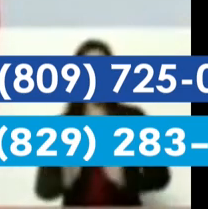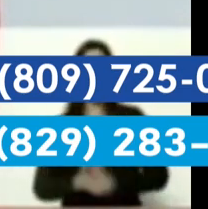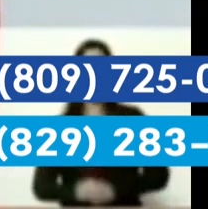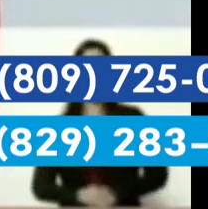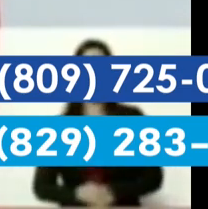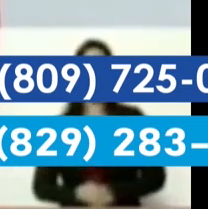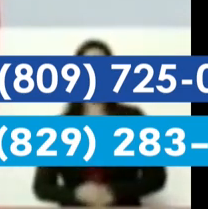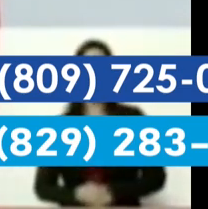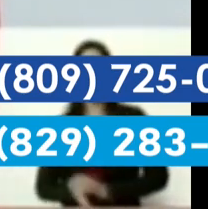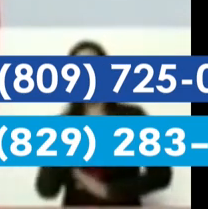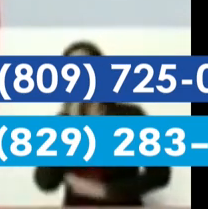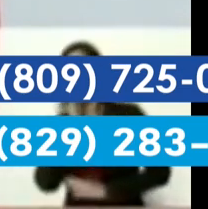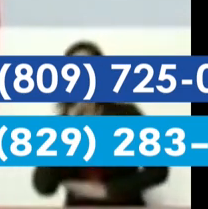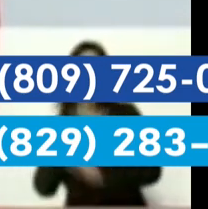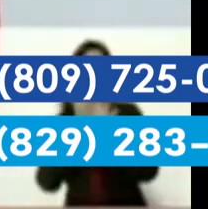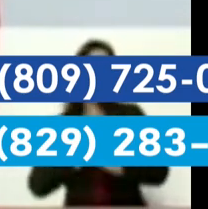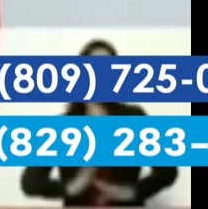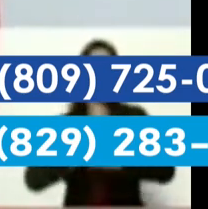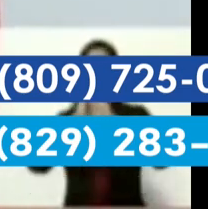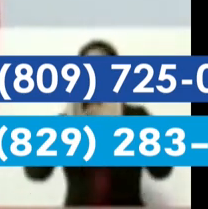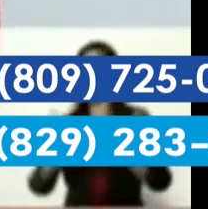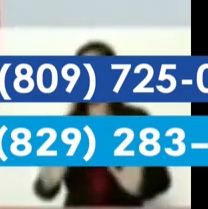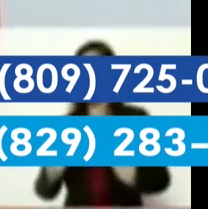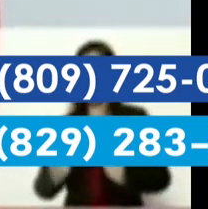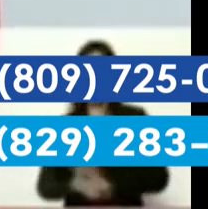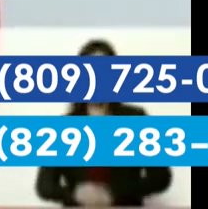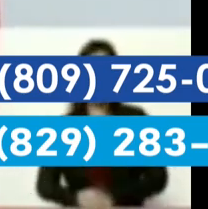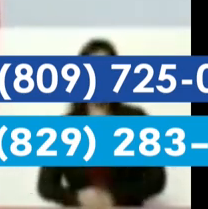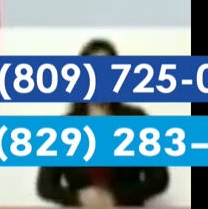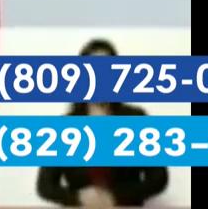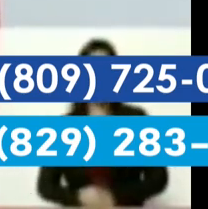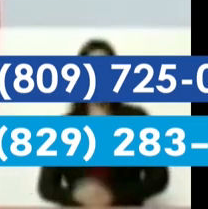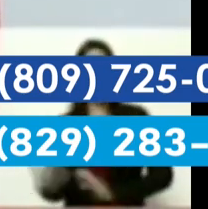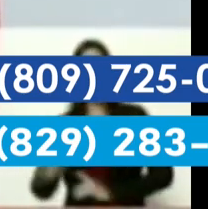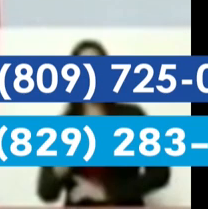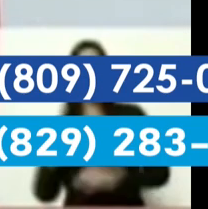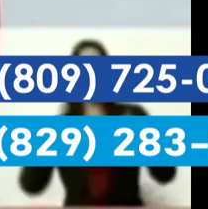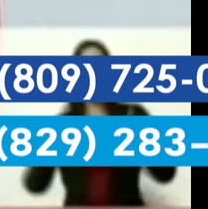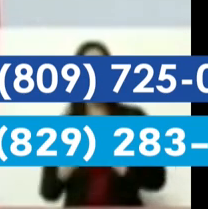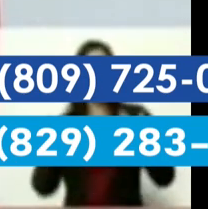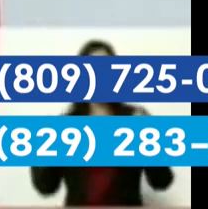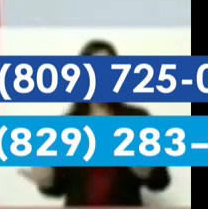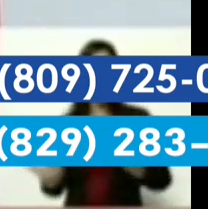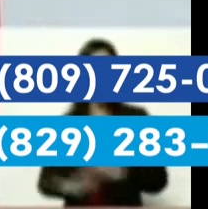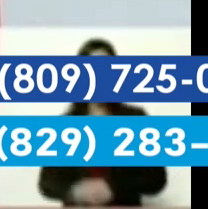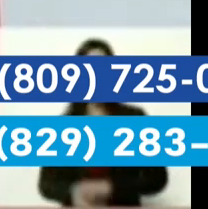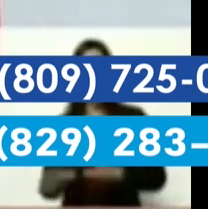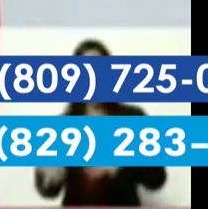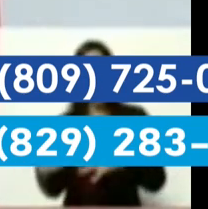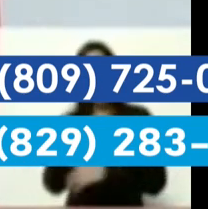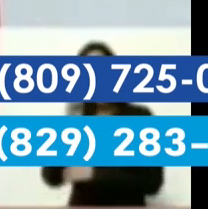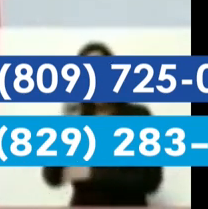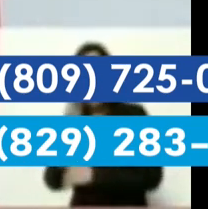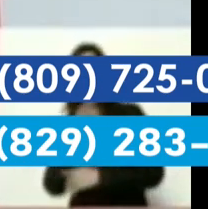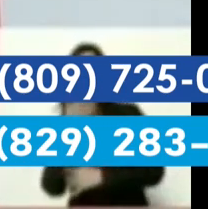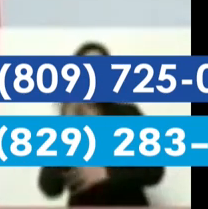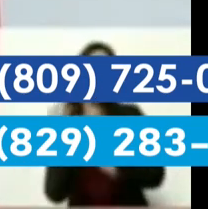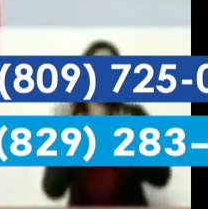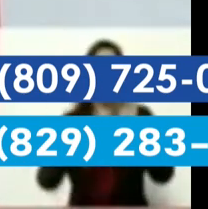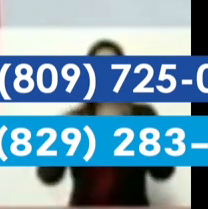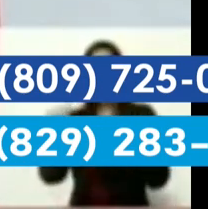no va a haber manera que ellos lo pare pueblos se cansan y cuando ellos veneran elecciones